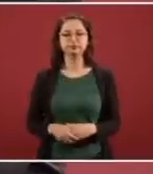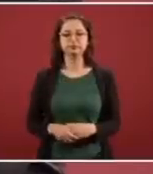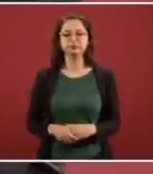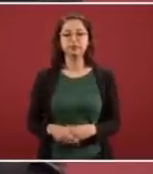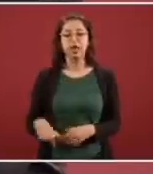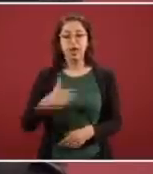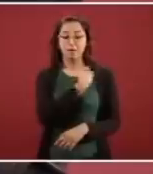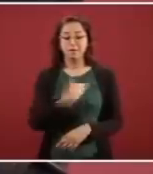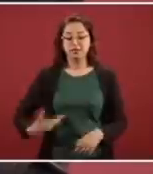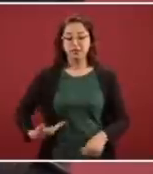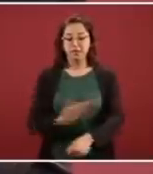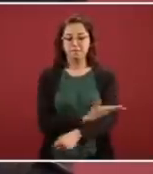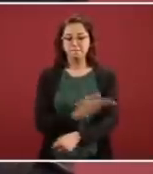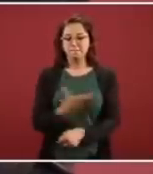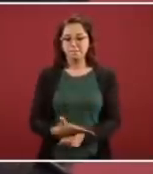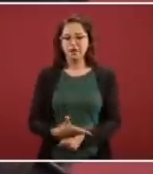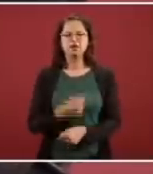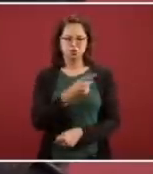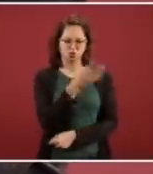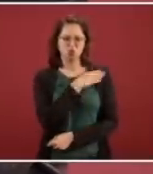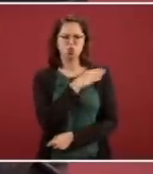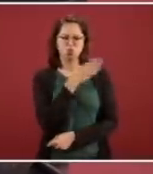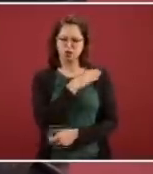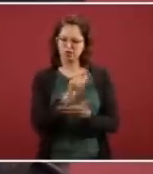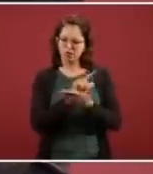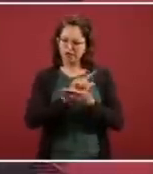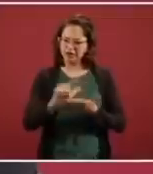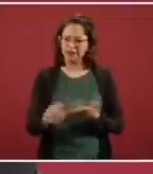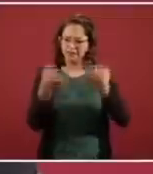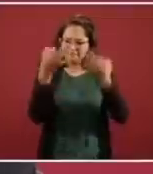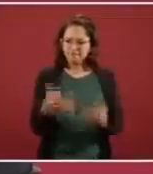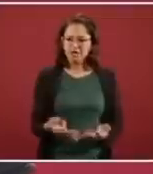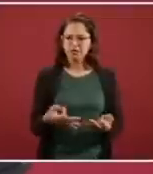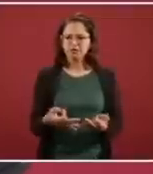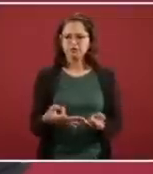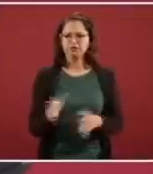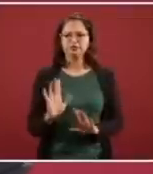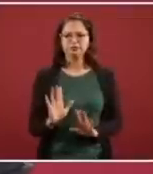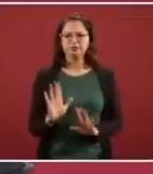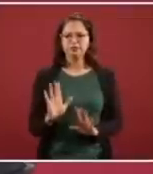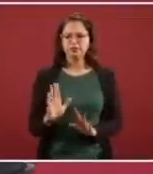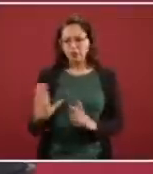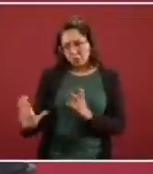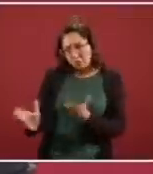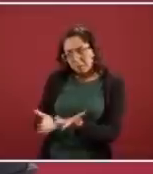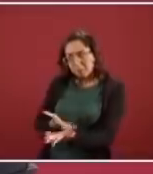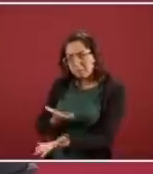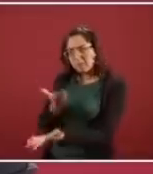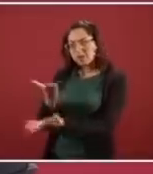el presidente Madero, que era un hombre bueno, limpio, no para ofenderlo,